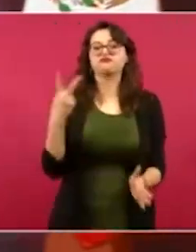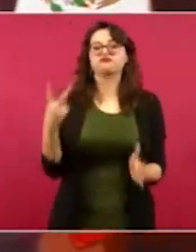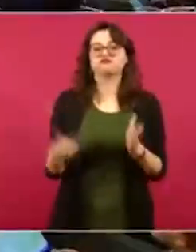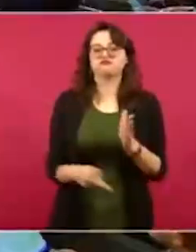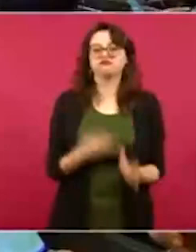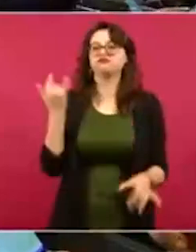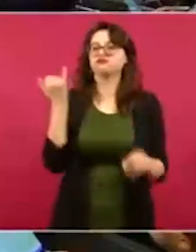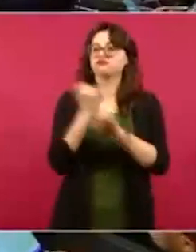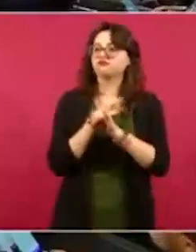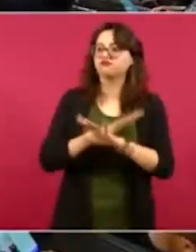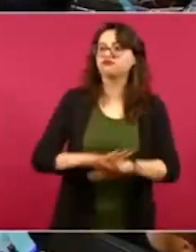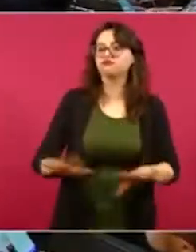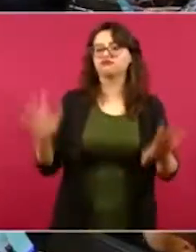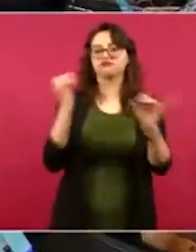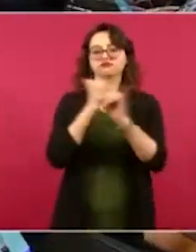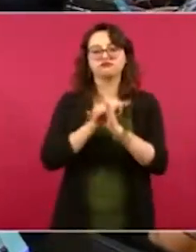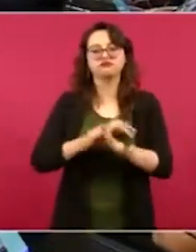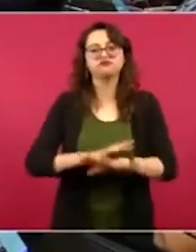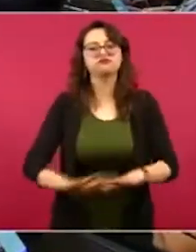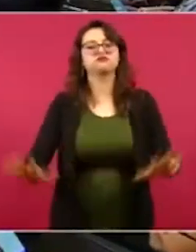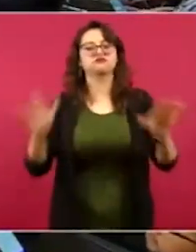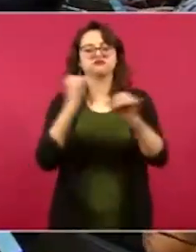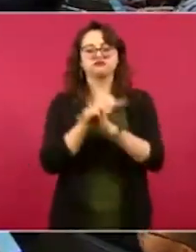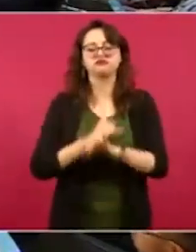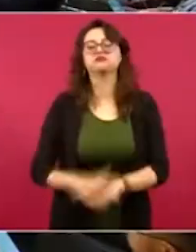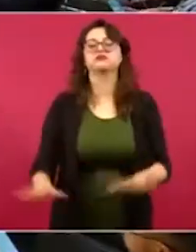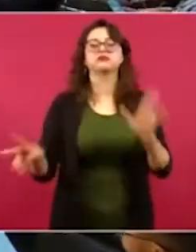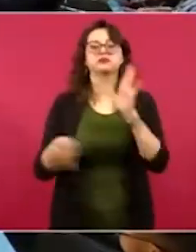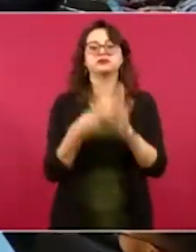informando, orientando, concientizando.